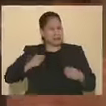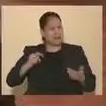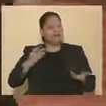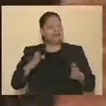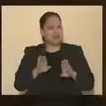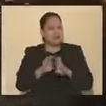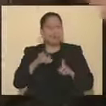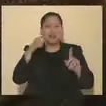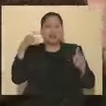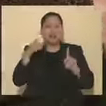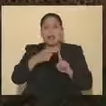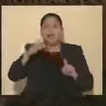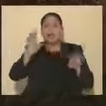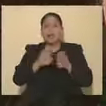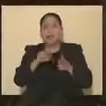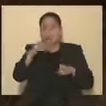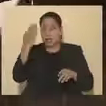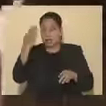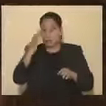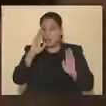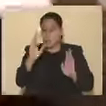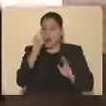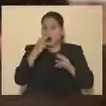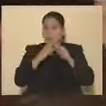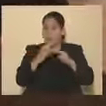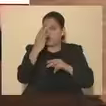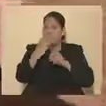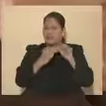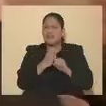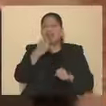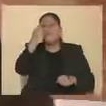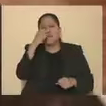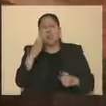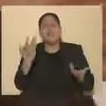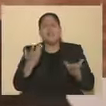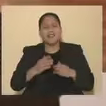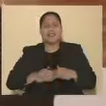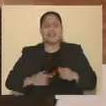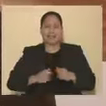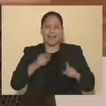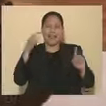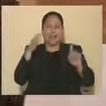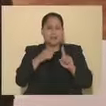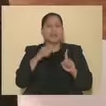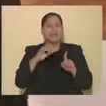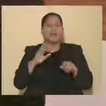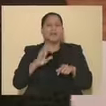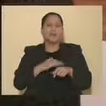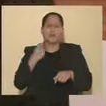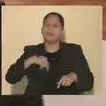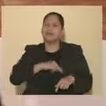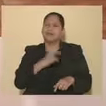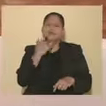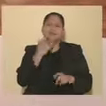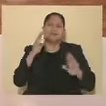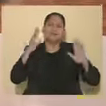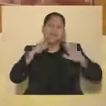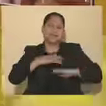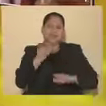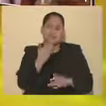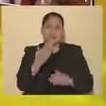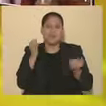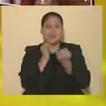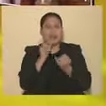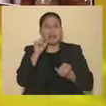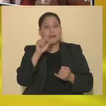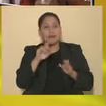objetivo se hace este festival? Nos comentas que ya llevan haciéndolo 3 años. ¿Con qué objetivo se hace? Bueno, el objetivo es pasarnos un buen rato, también dar